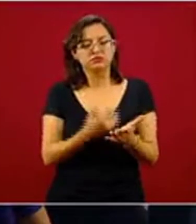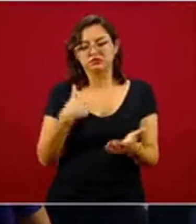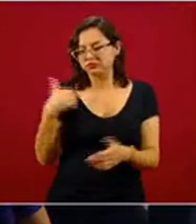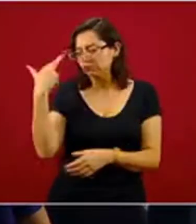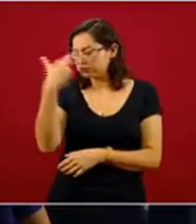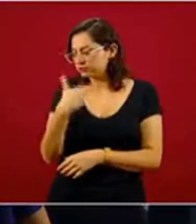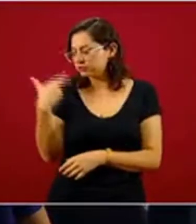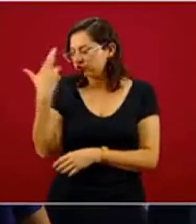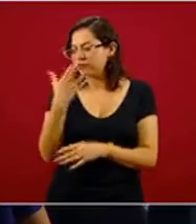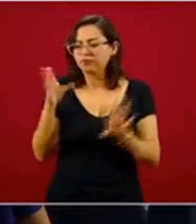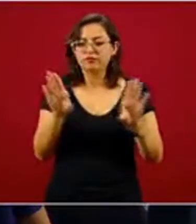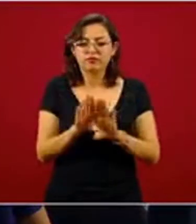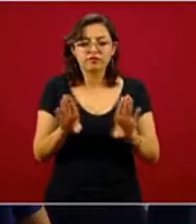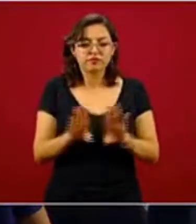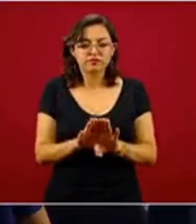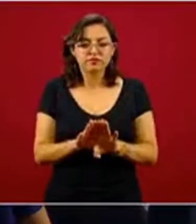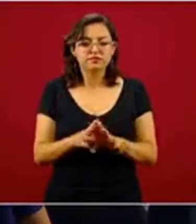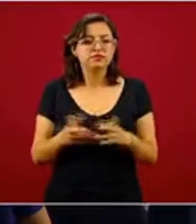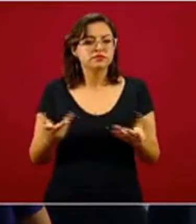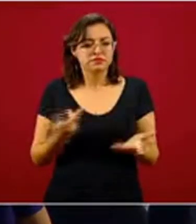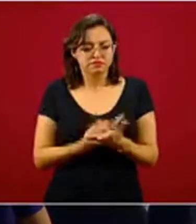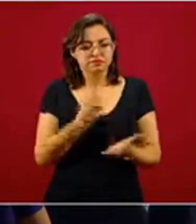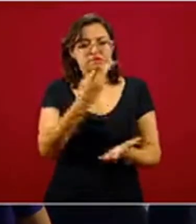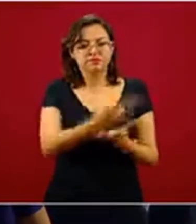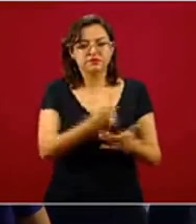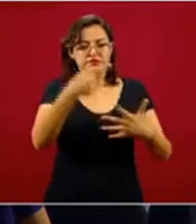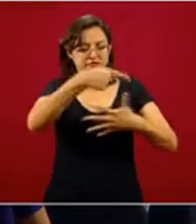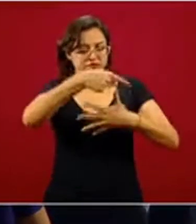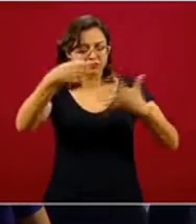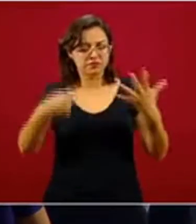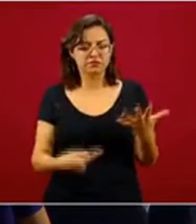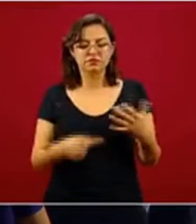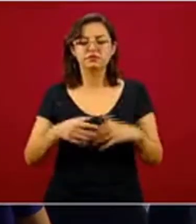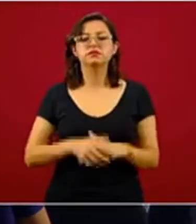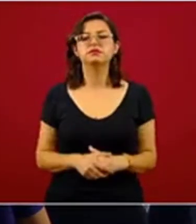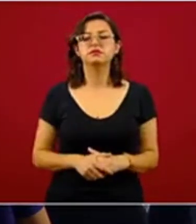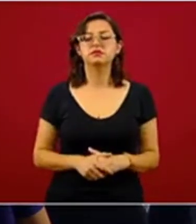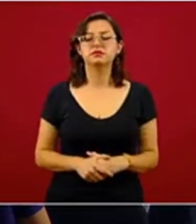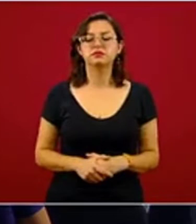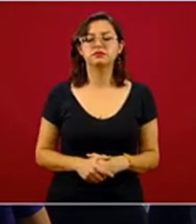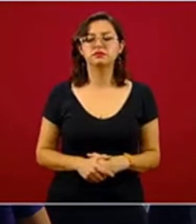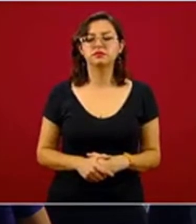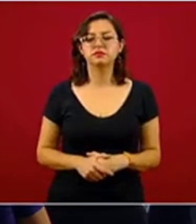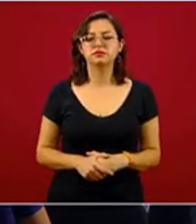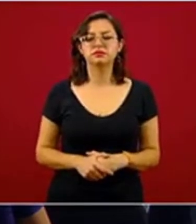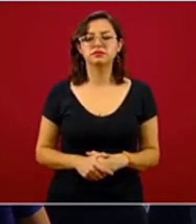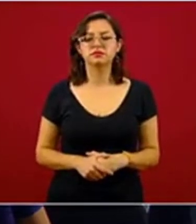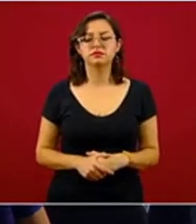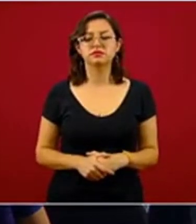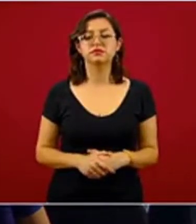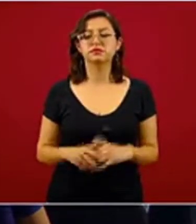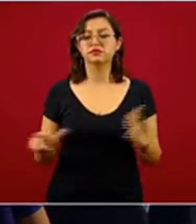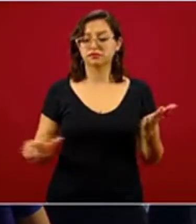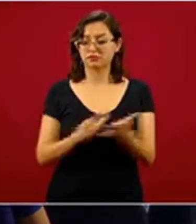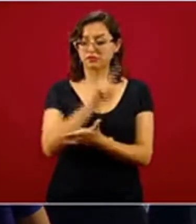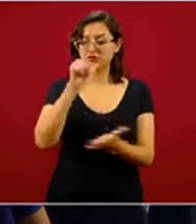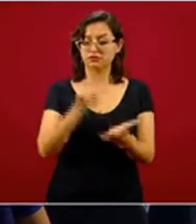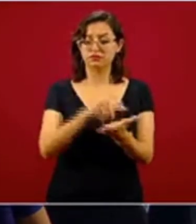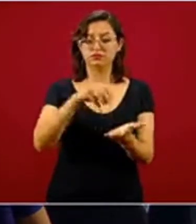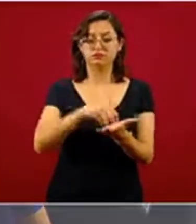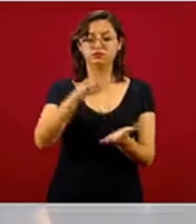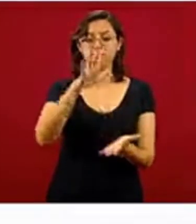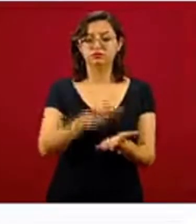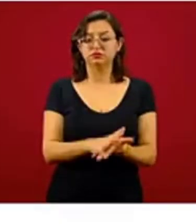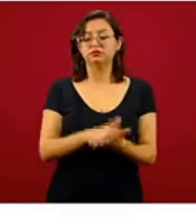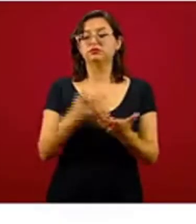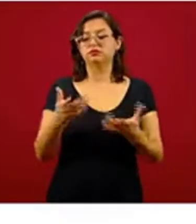y cuáles serían los siguientes pasos. La siguiente, por favor. Este premio, según la propia ley, está establecido en un